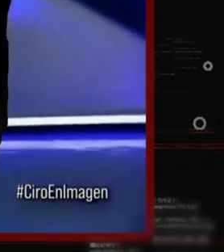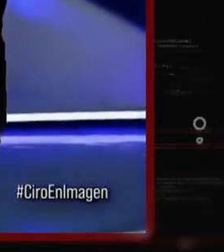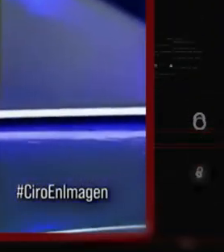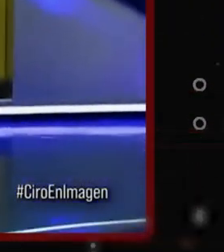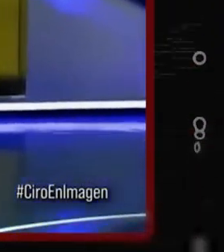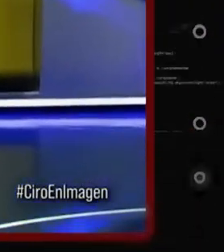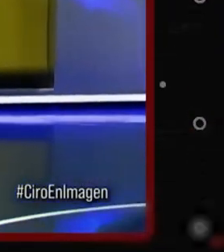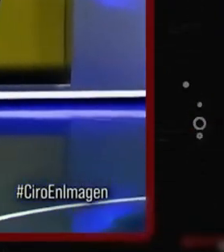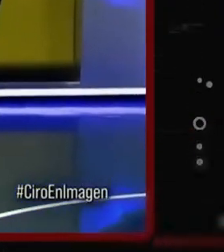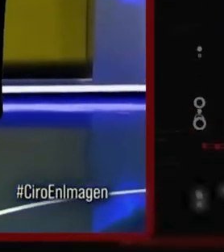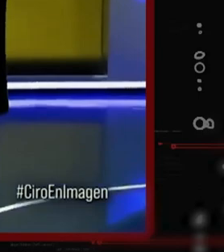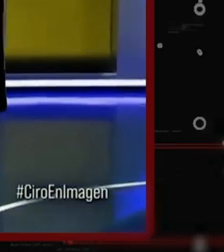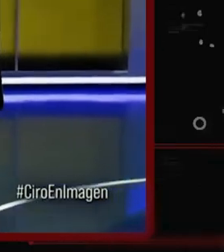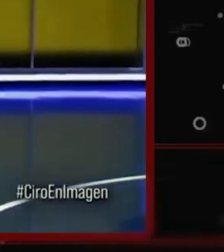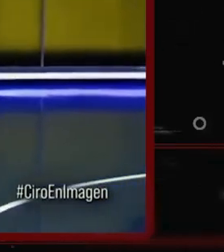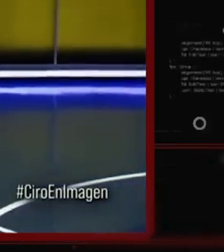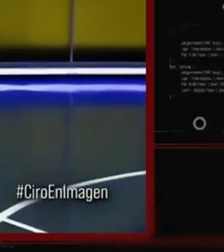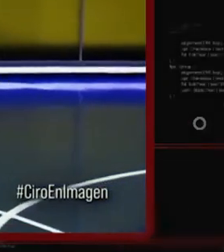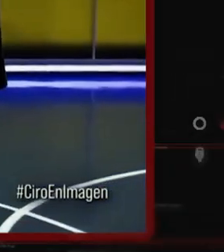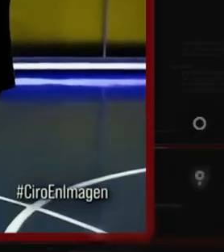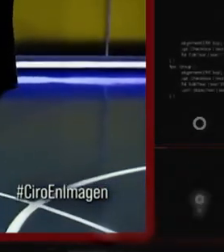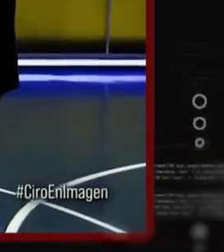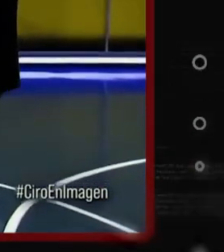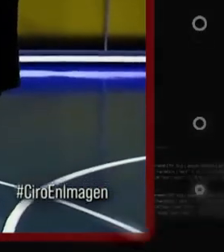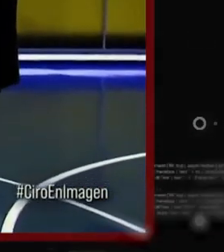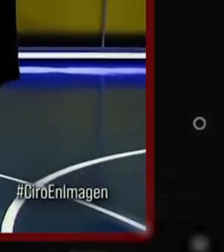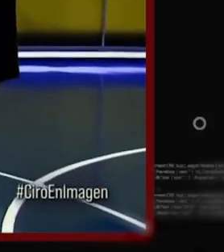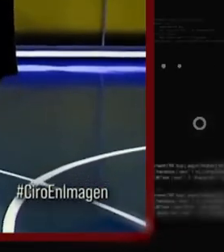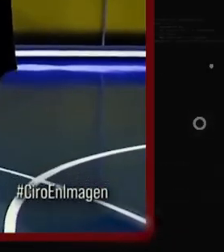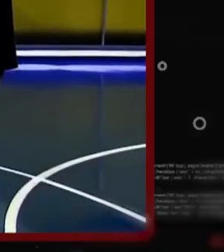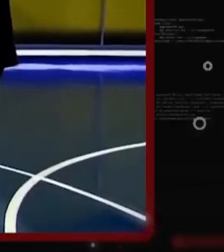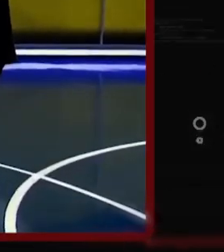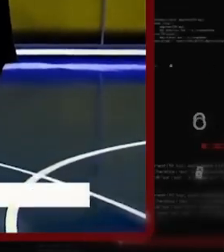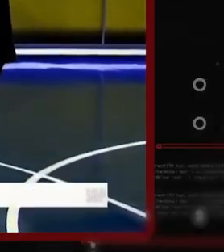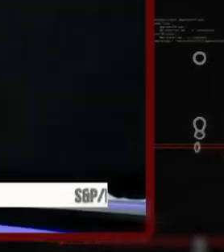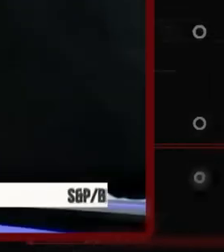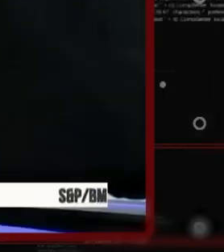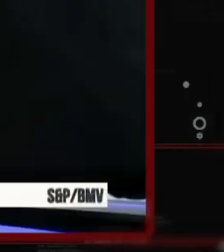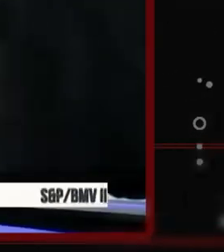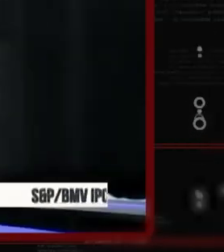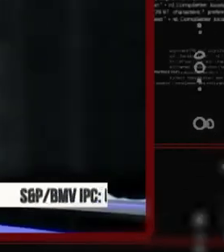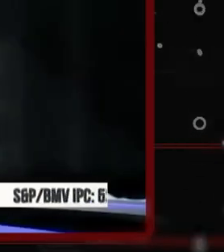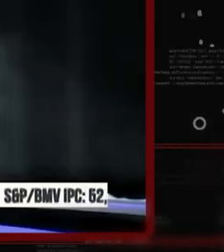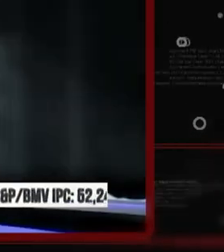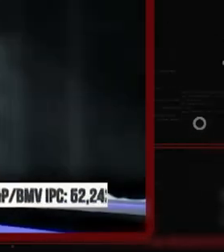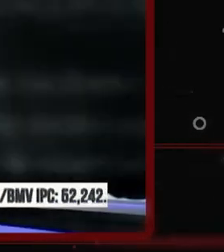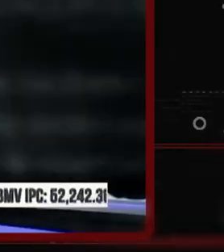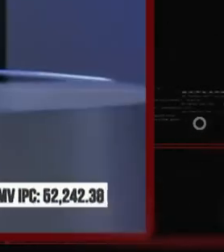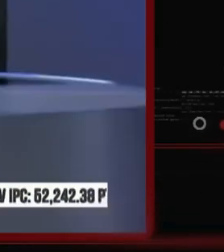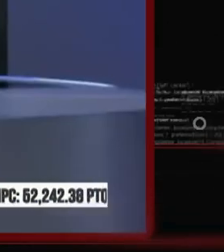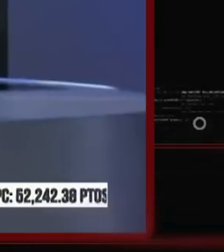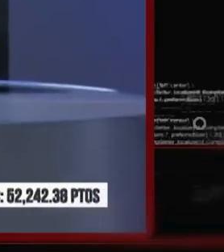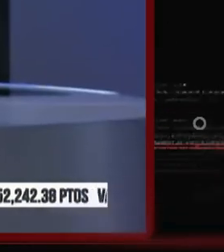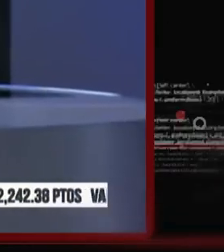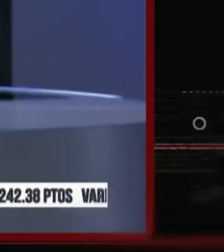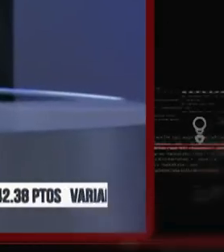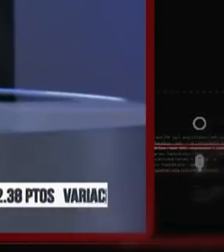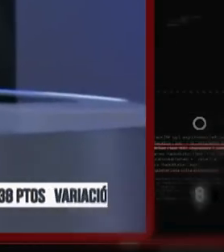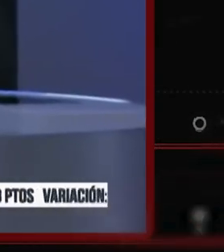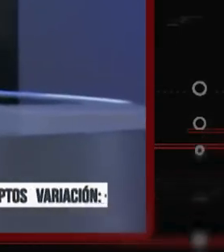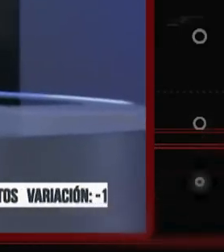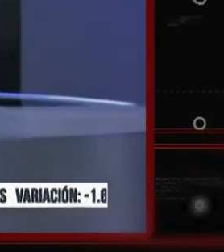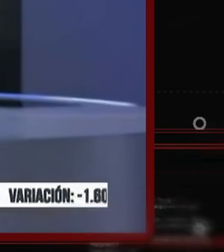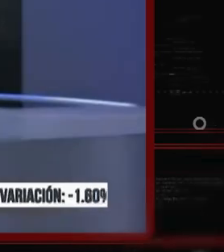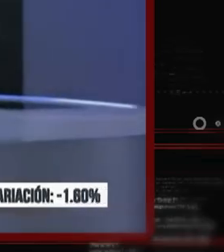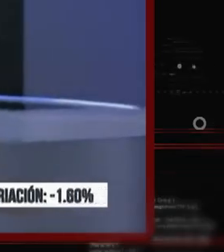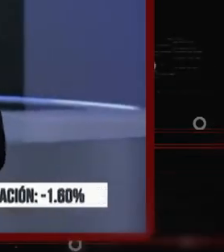19.17 por dólar. Alguien podría decir, ¿cómo estás, Ciro? Buenas noches. Mejor cotización que hace 6 años. También eso podrían decir, pero sí,